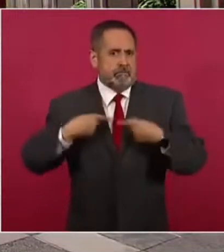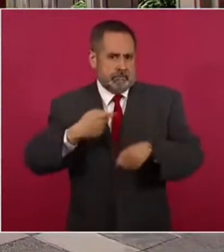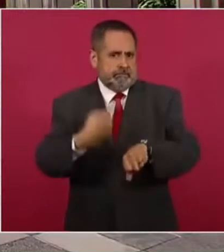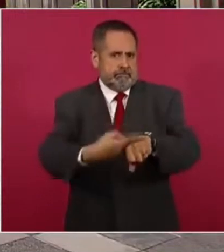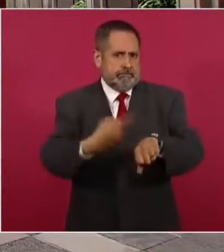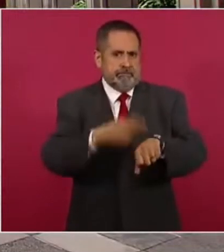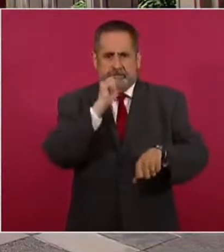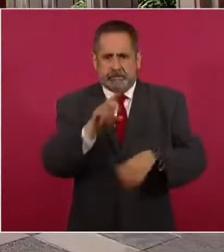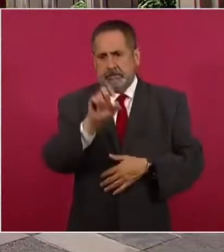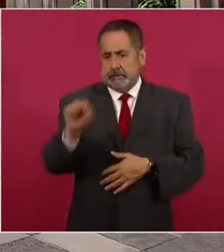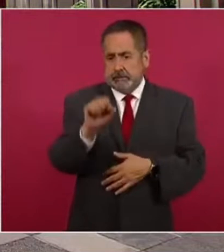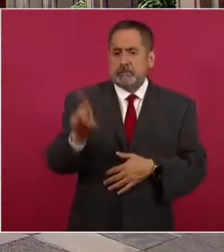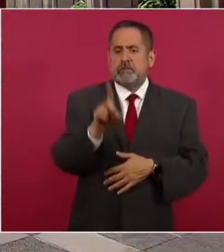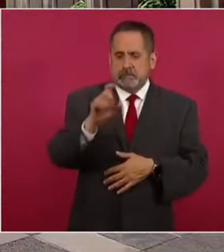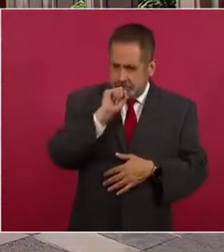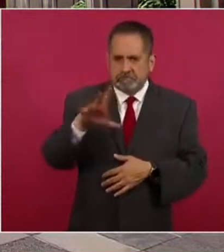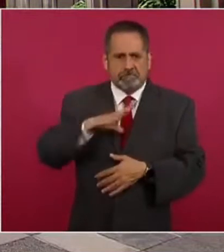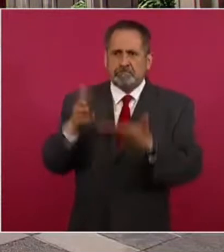el sábado y el domingo.